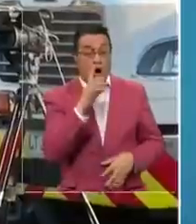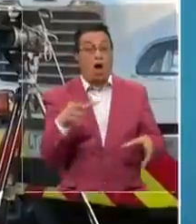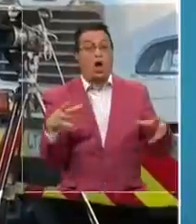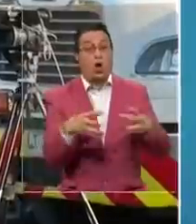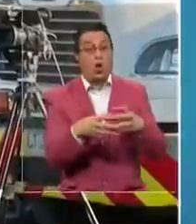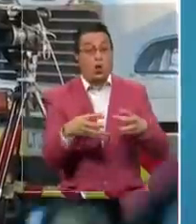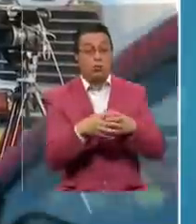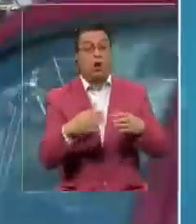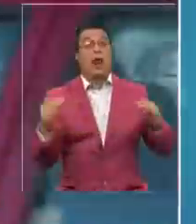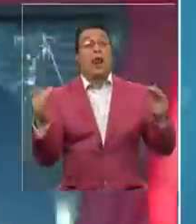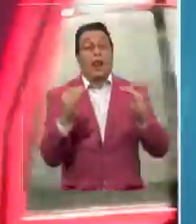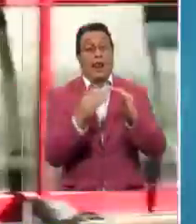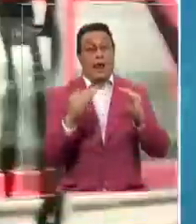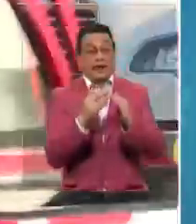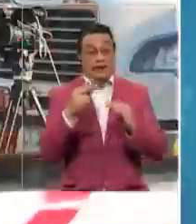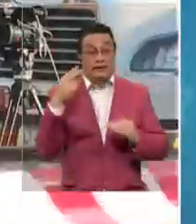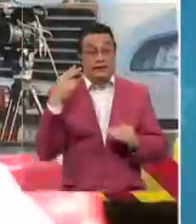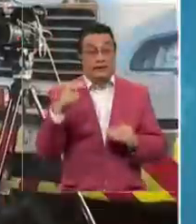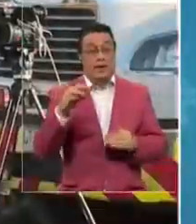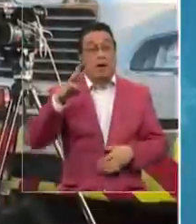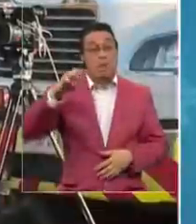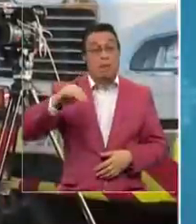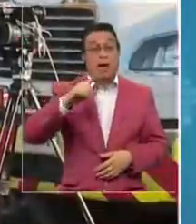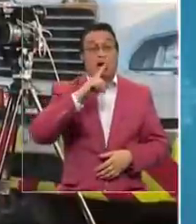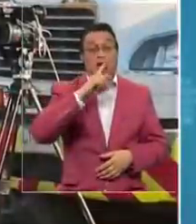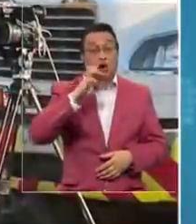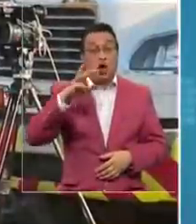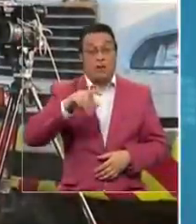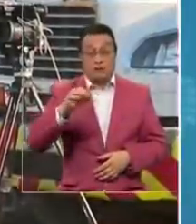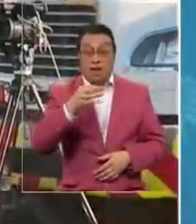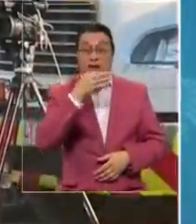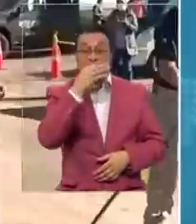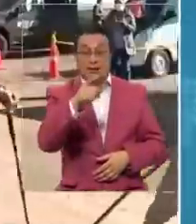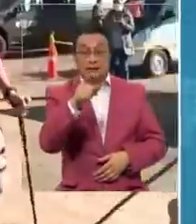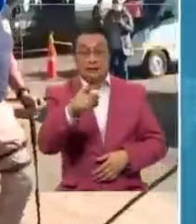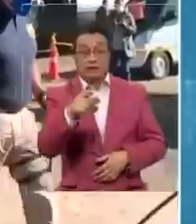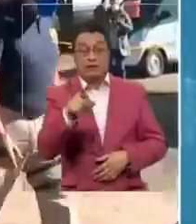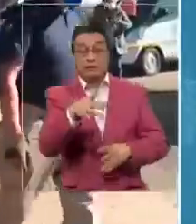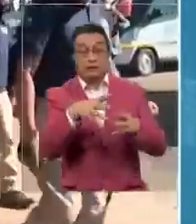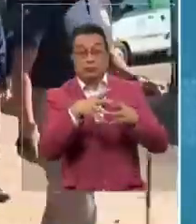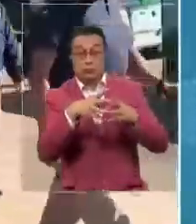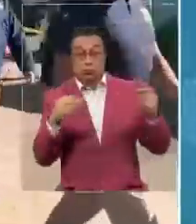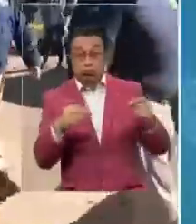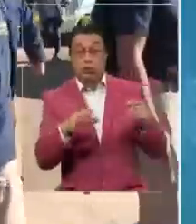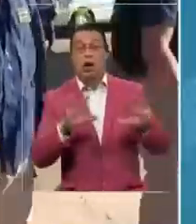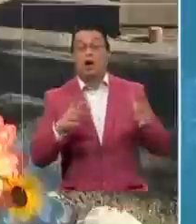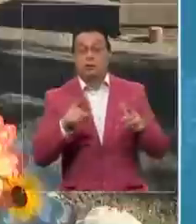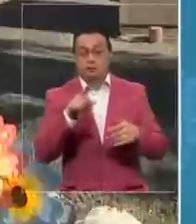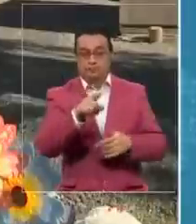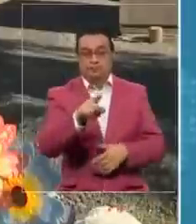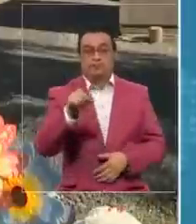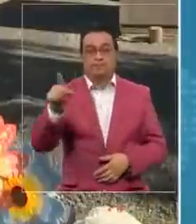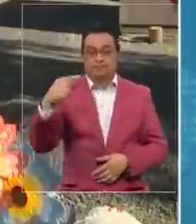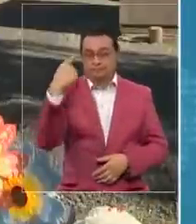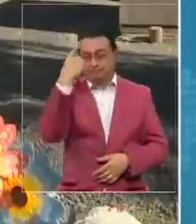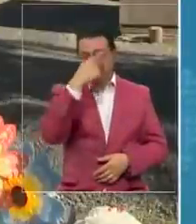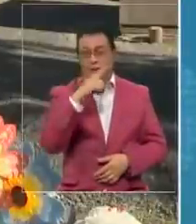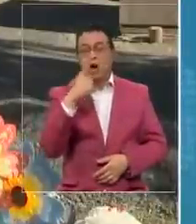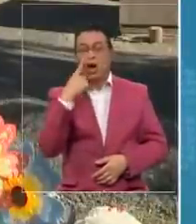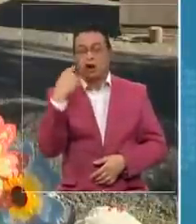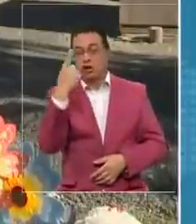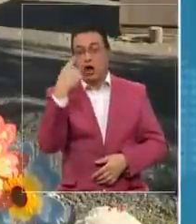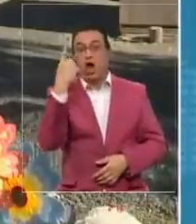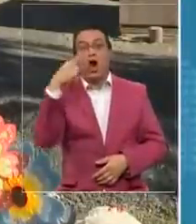que va hasta la casa de la madre de Tomás y le señala de que detrás de su desaparición podría estar este sujeto conocido como